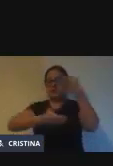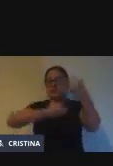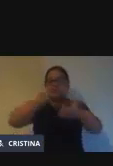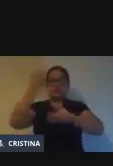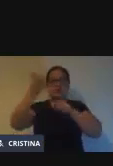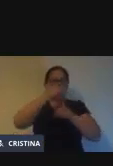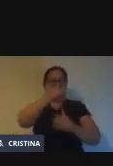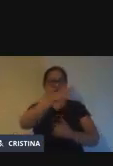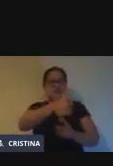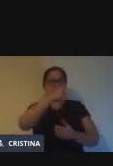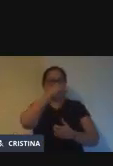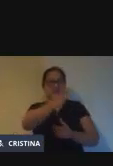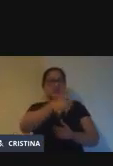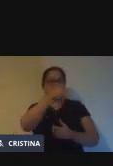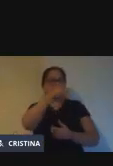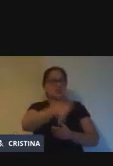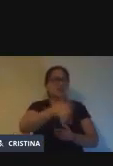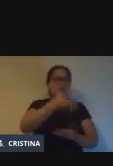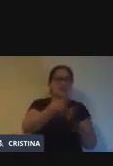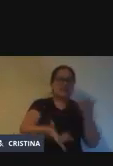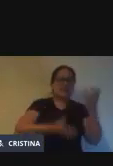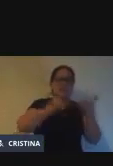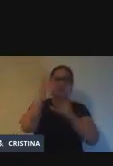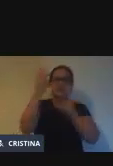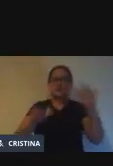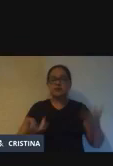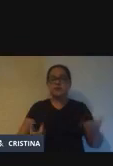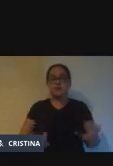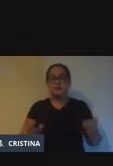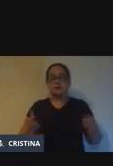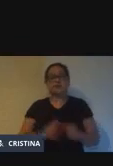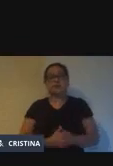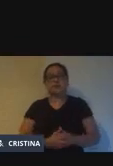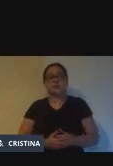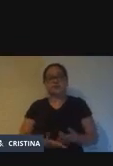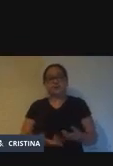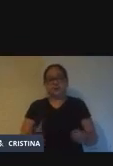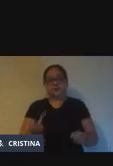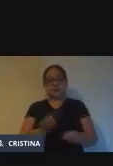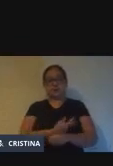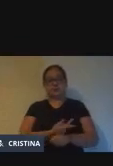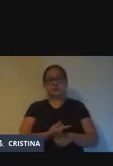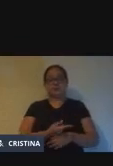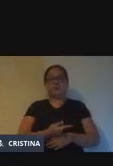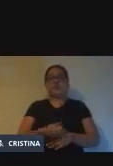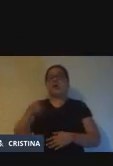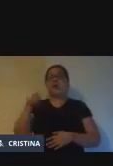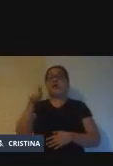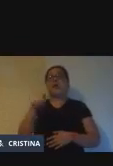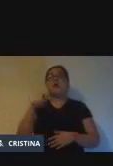¿no? Y se ponen a la defensiva inmediatamente. Entonces, quiere decir que su irritabilidad